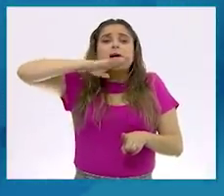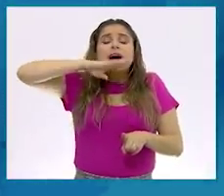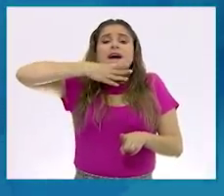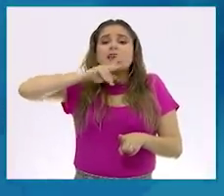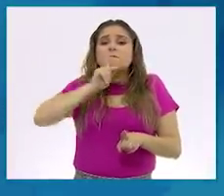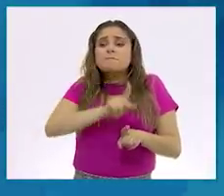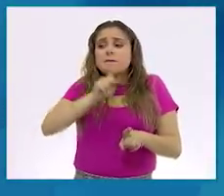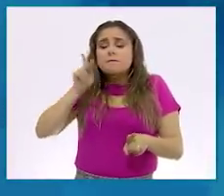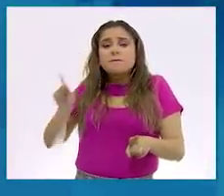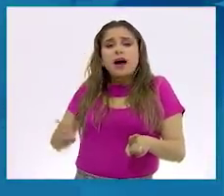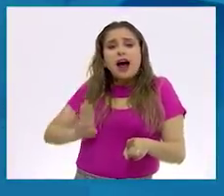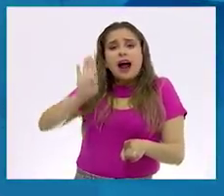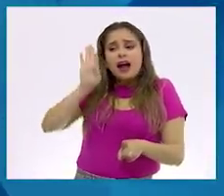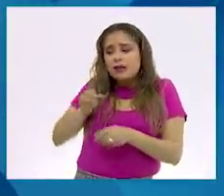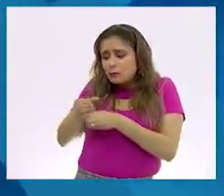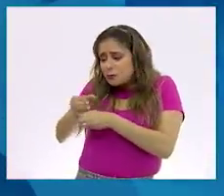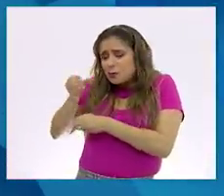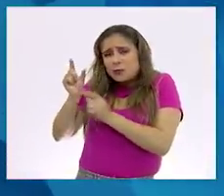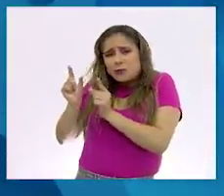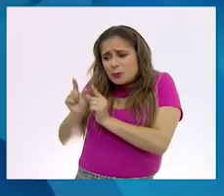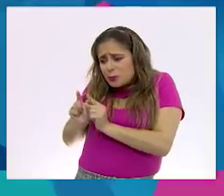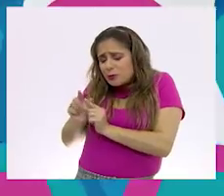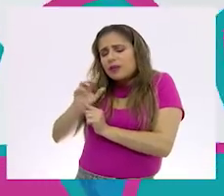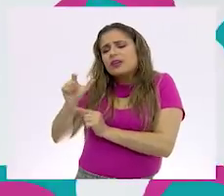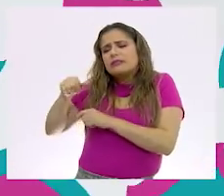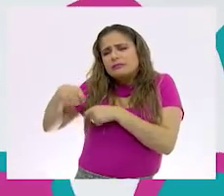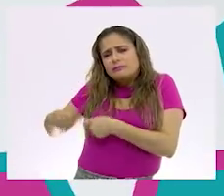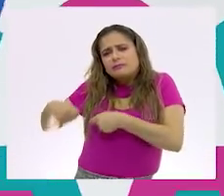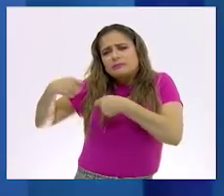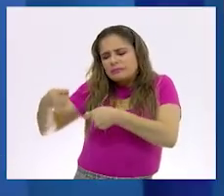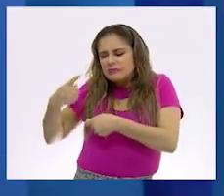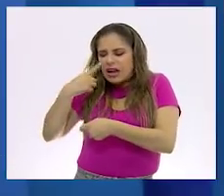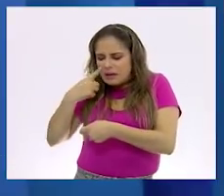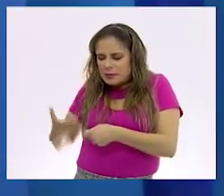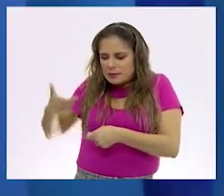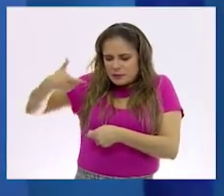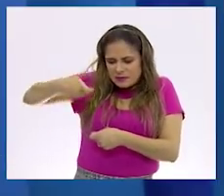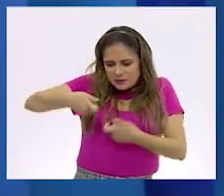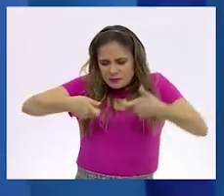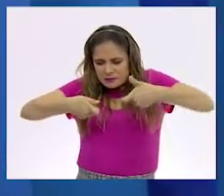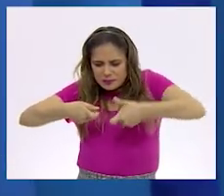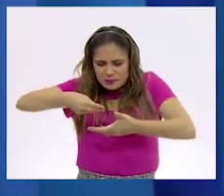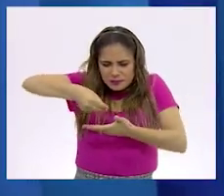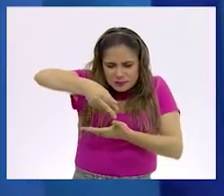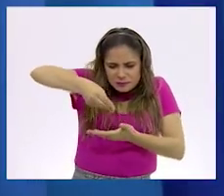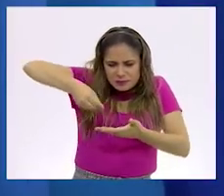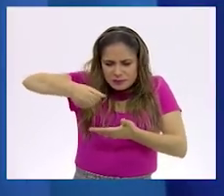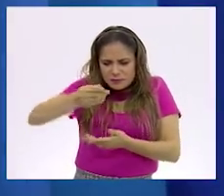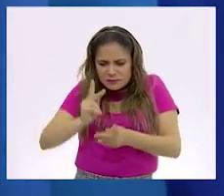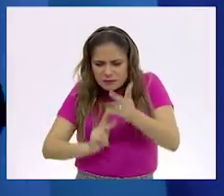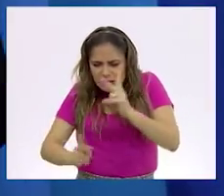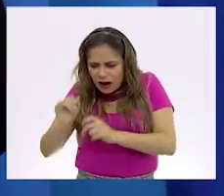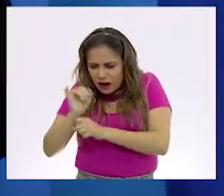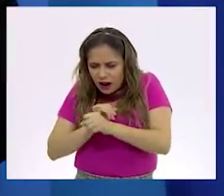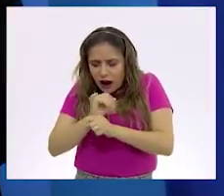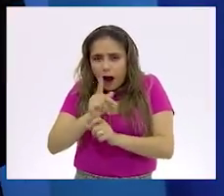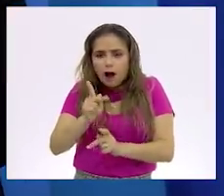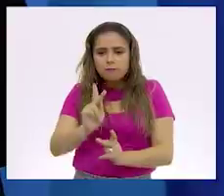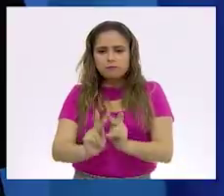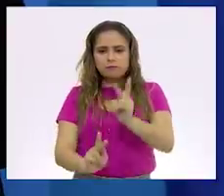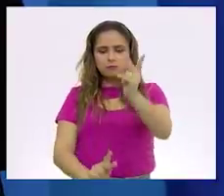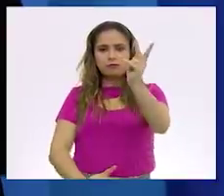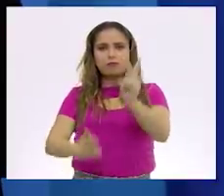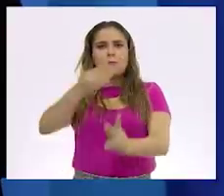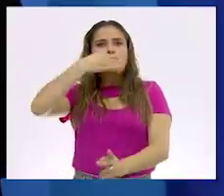que a través de la agricultura fue domesticado por los habitantes de la América prehispánica. El teocintle es